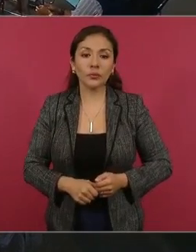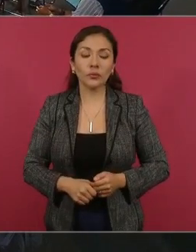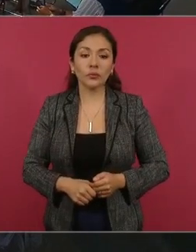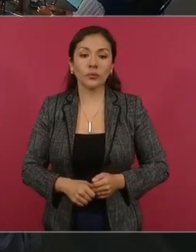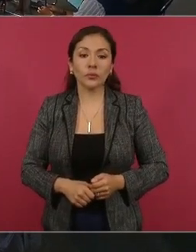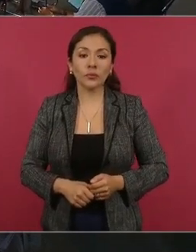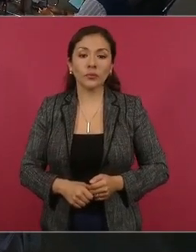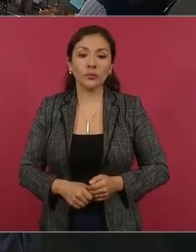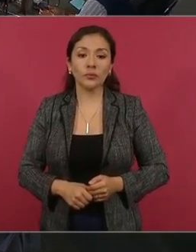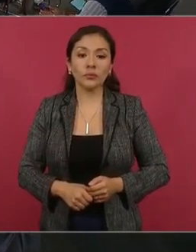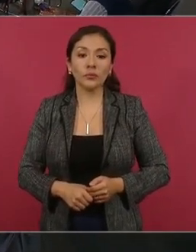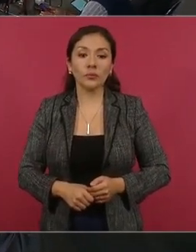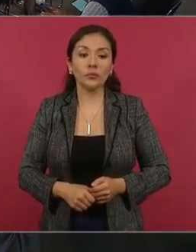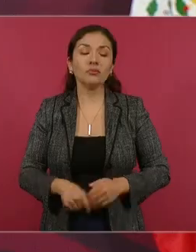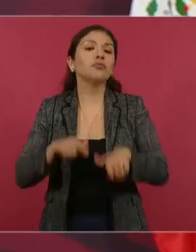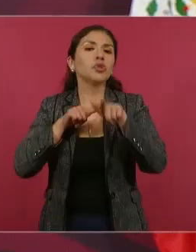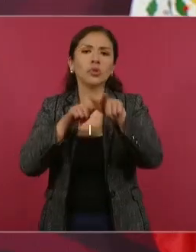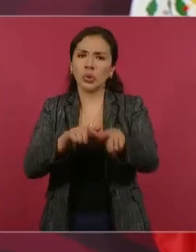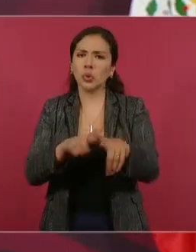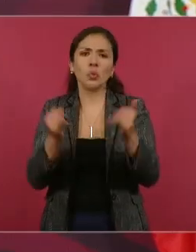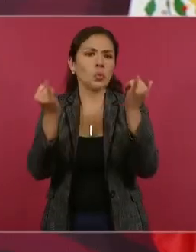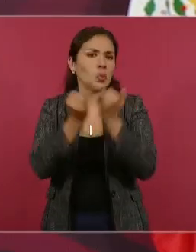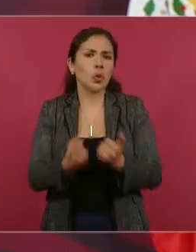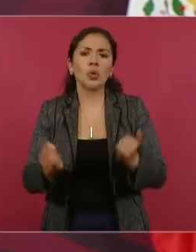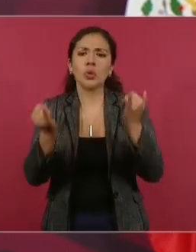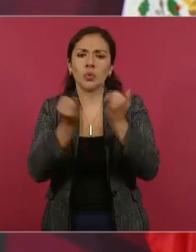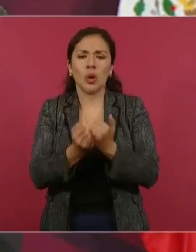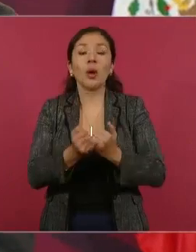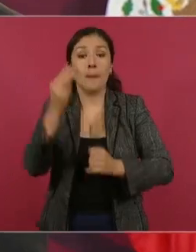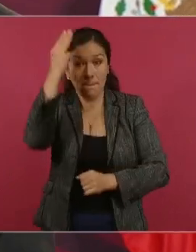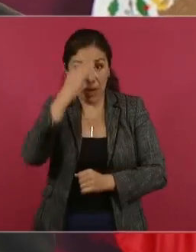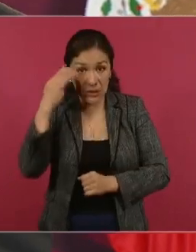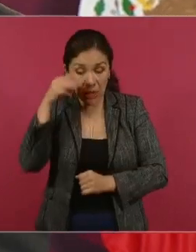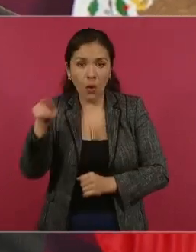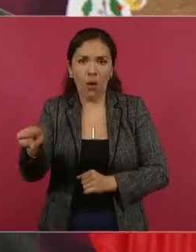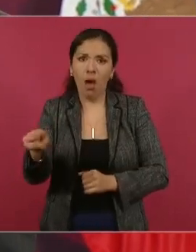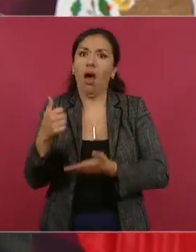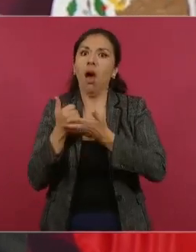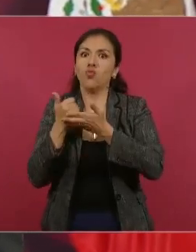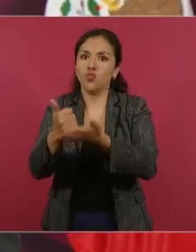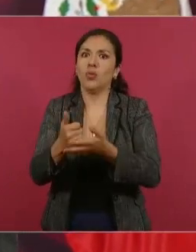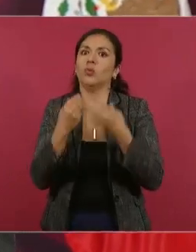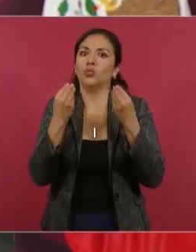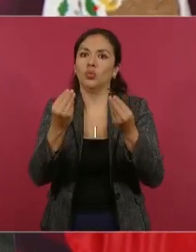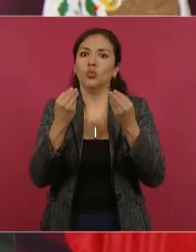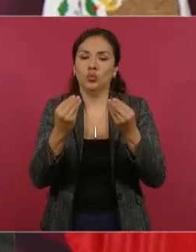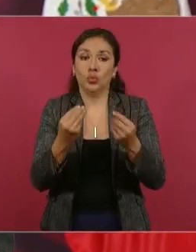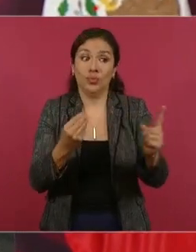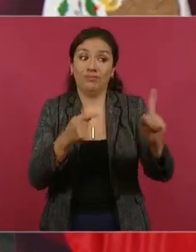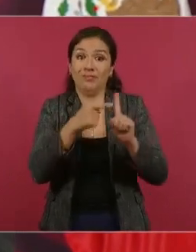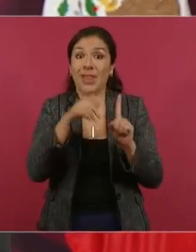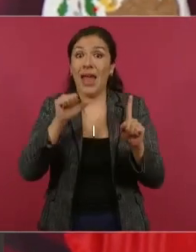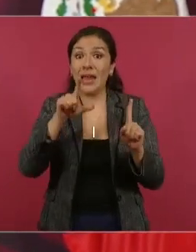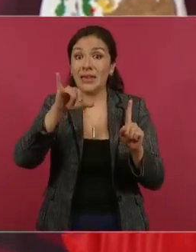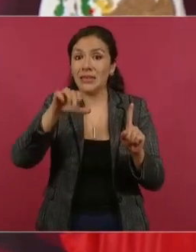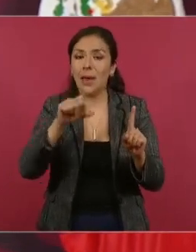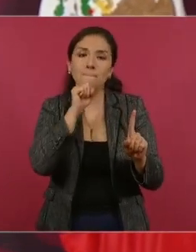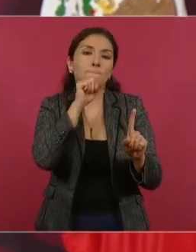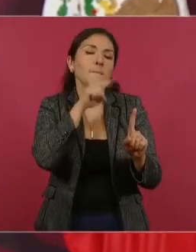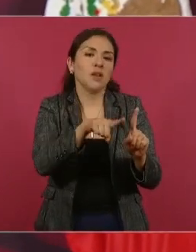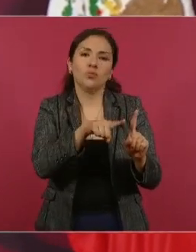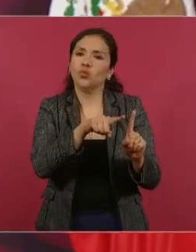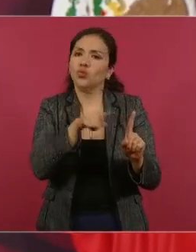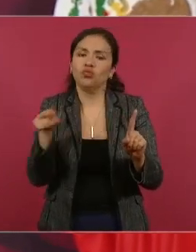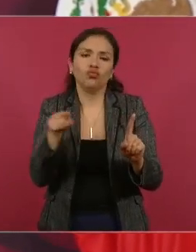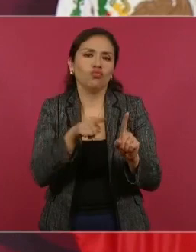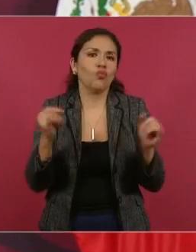Se van a mantener igual. Marcelo ayudó mucho y Alicia lo mismo.